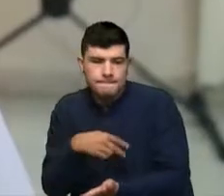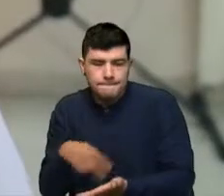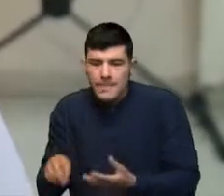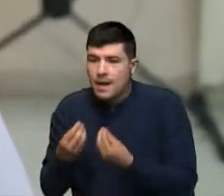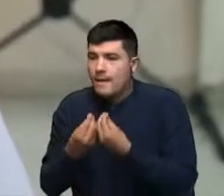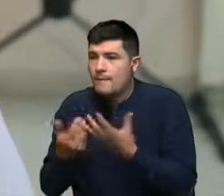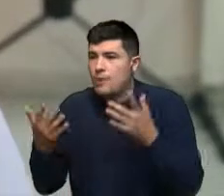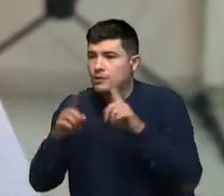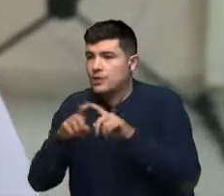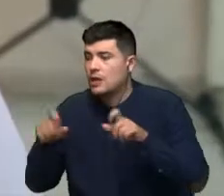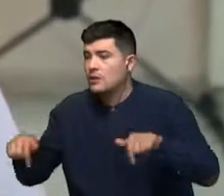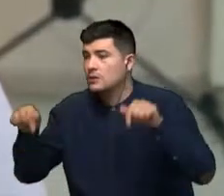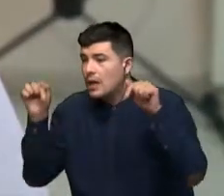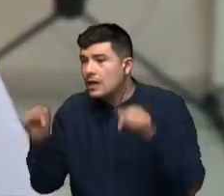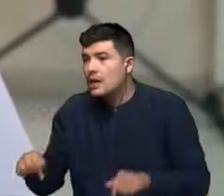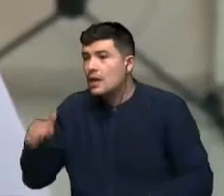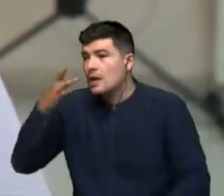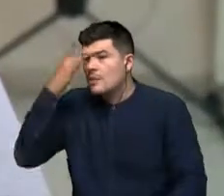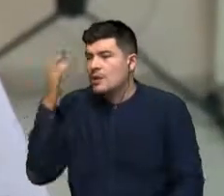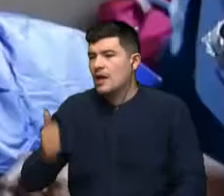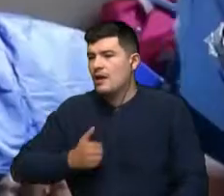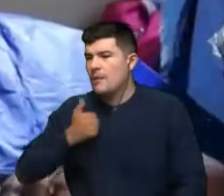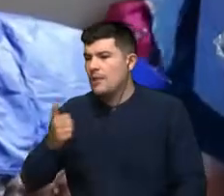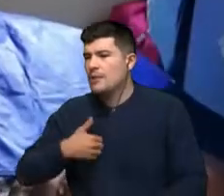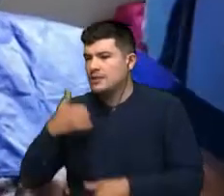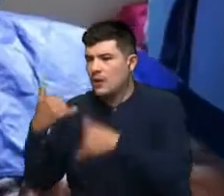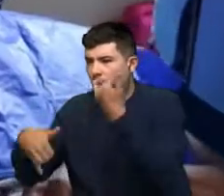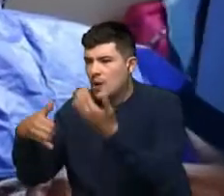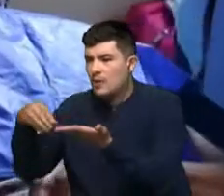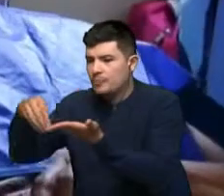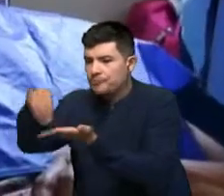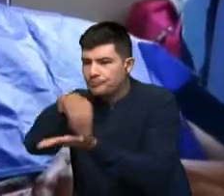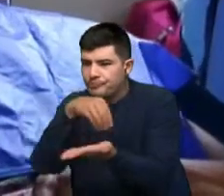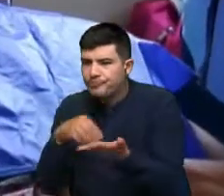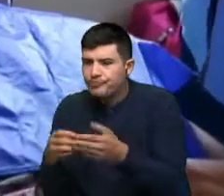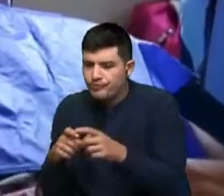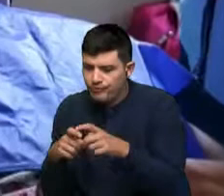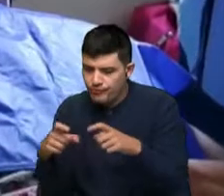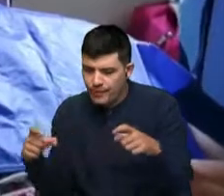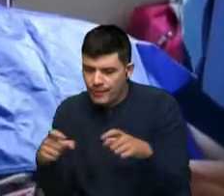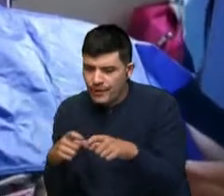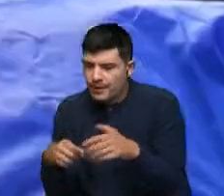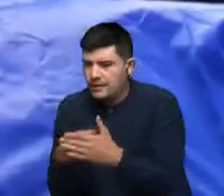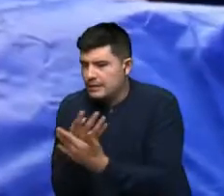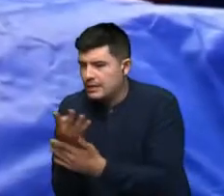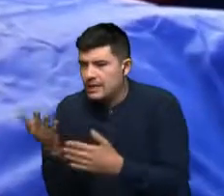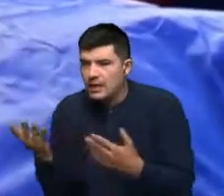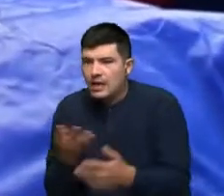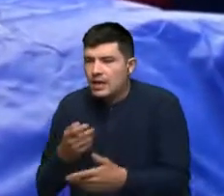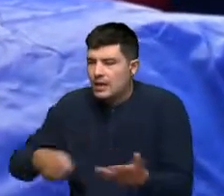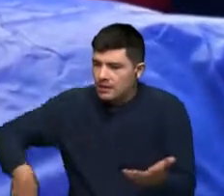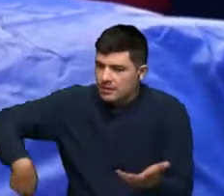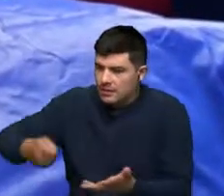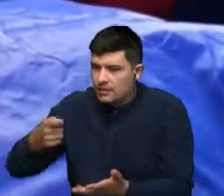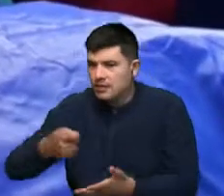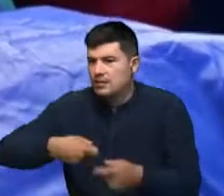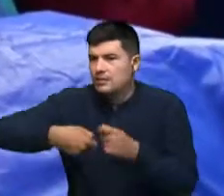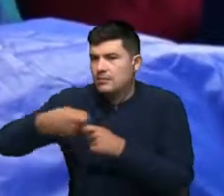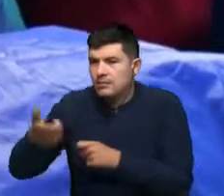porque aprovechar juegos de mesa juegos de billar juegos de urbana